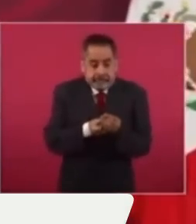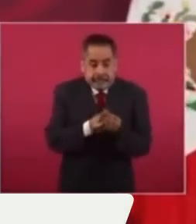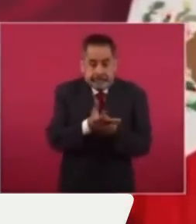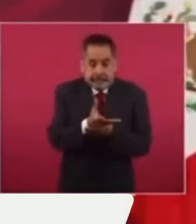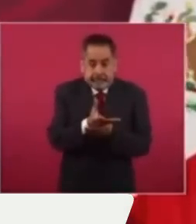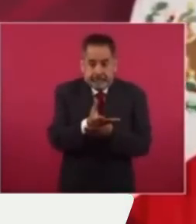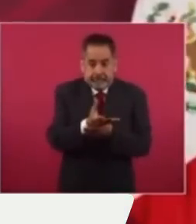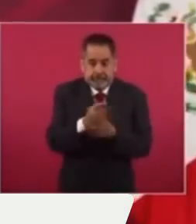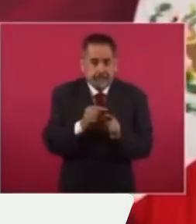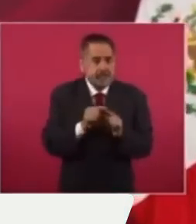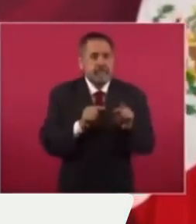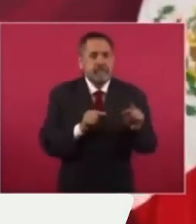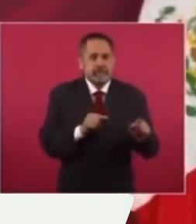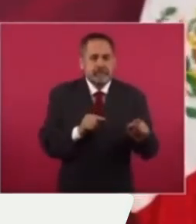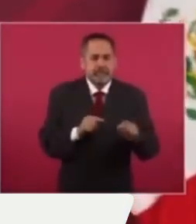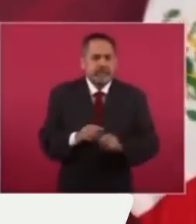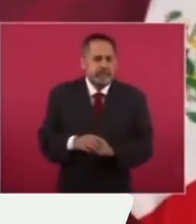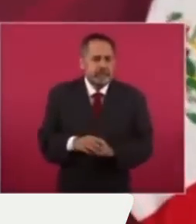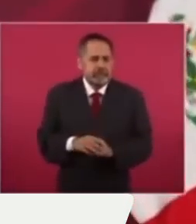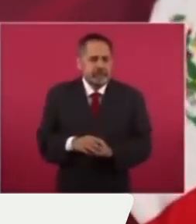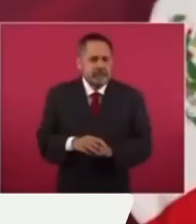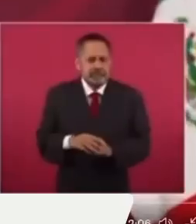ya sabía el yo